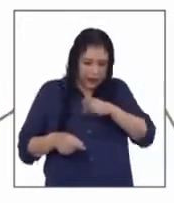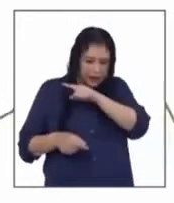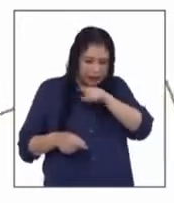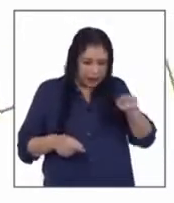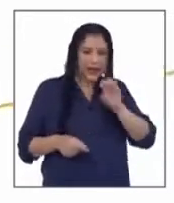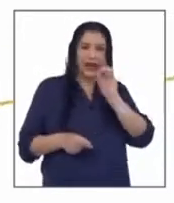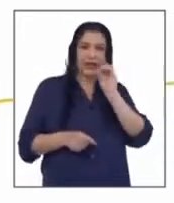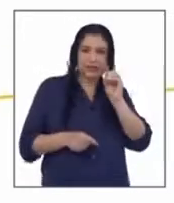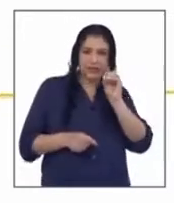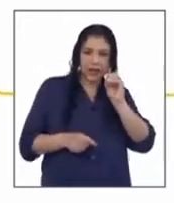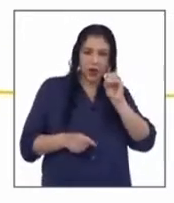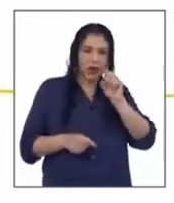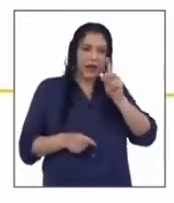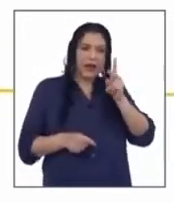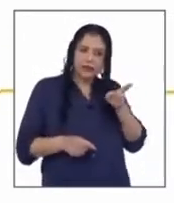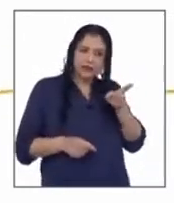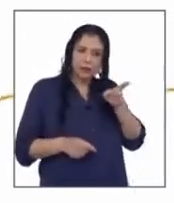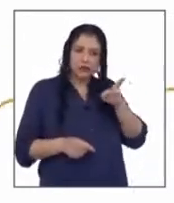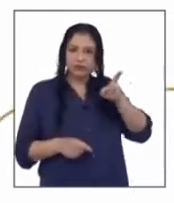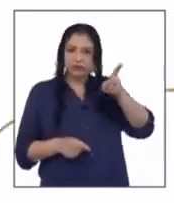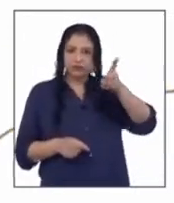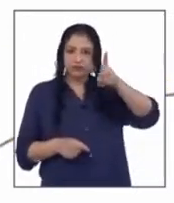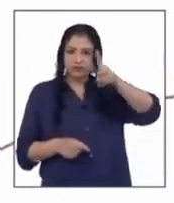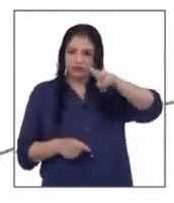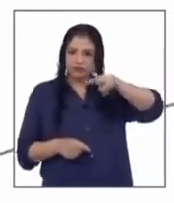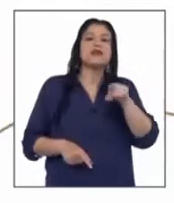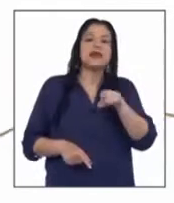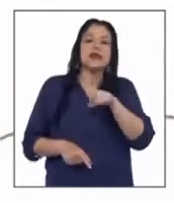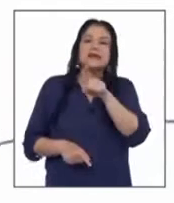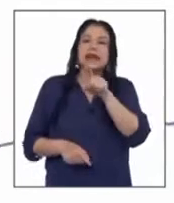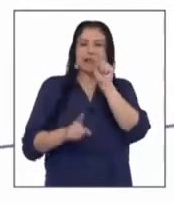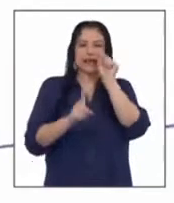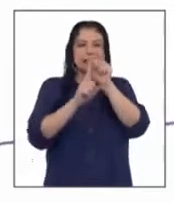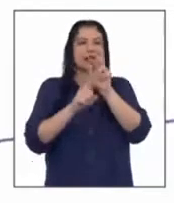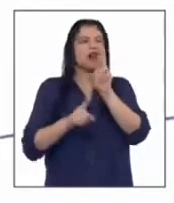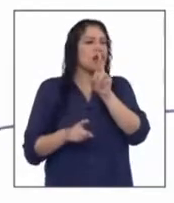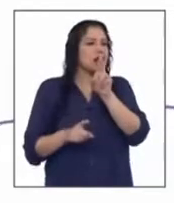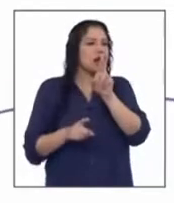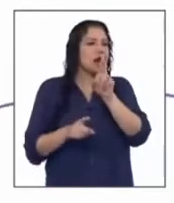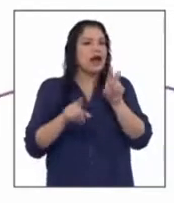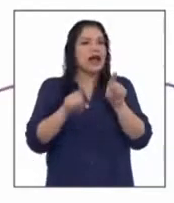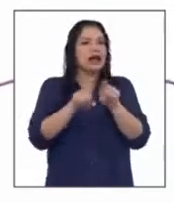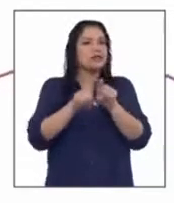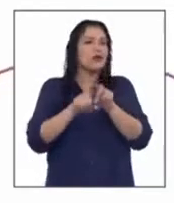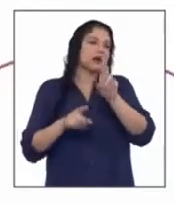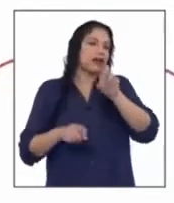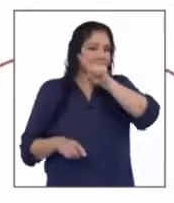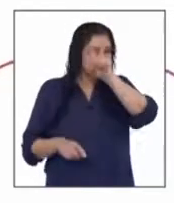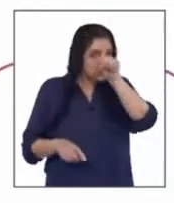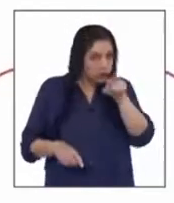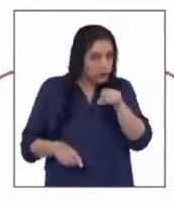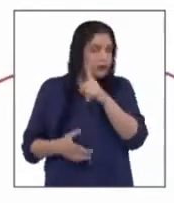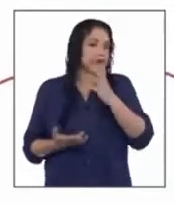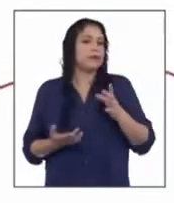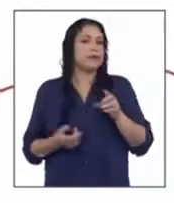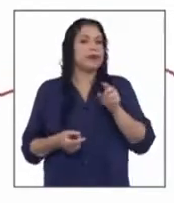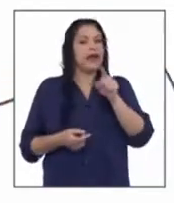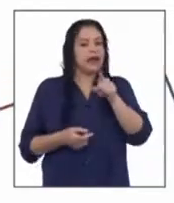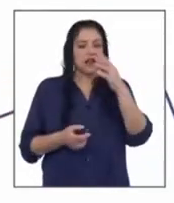estamos listas y listos. ¿Qué haremos hoy? Hoy culminaremos la experiencia de aprendizaje que empezamos hace 15 días. ¿Recuerdas cuál